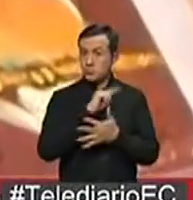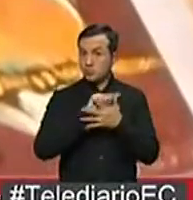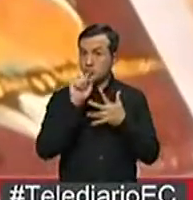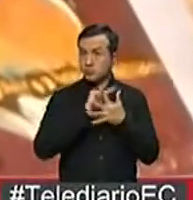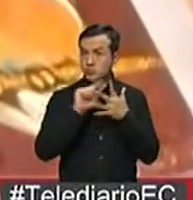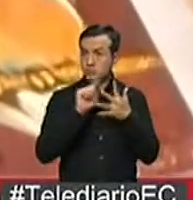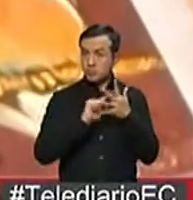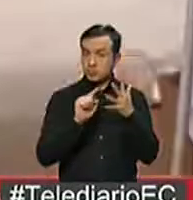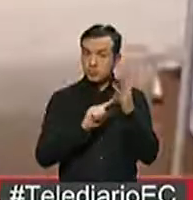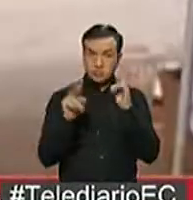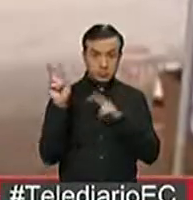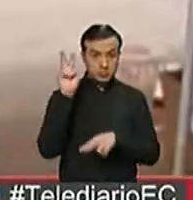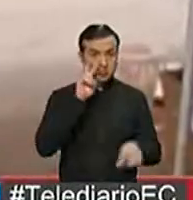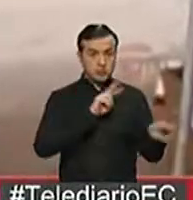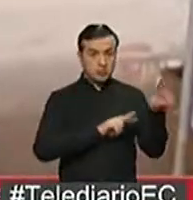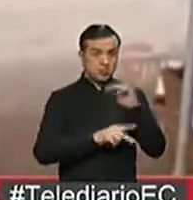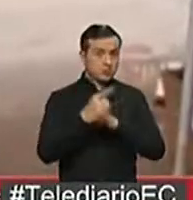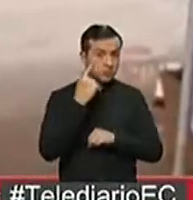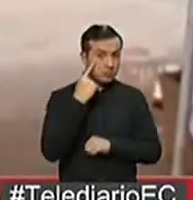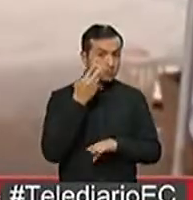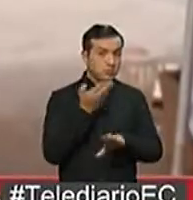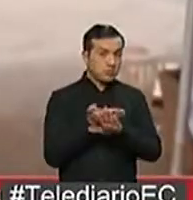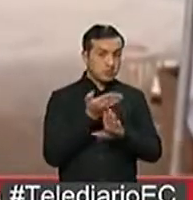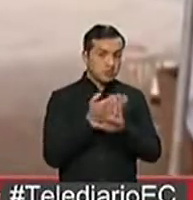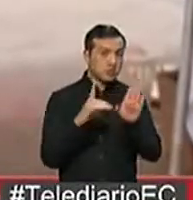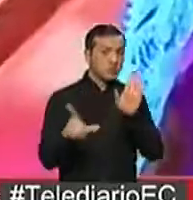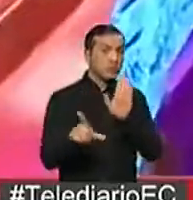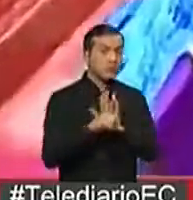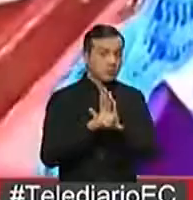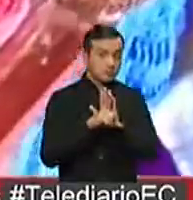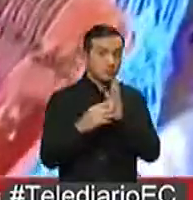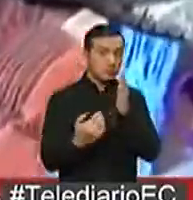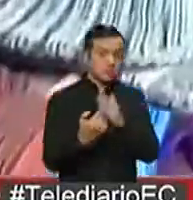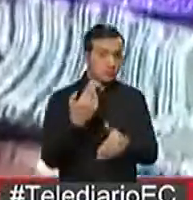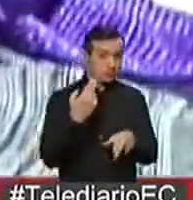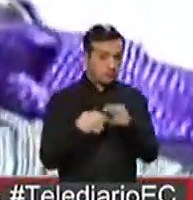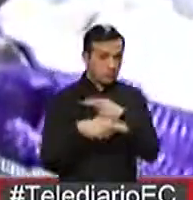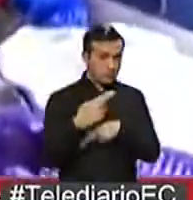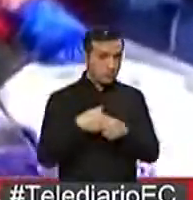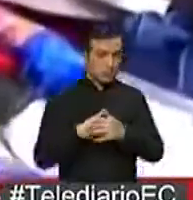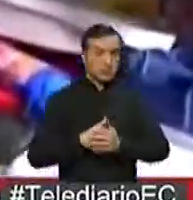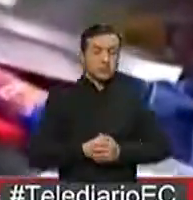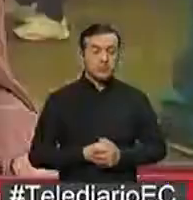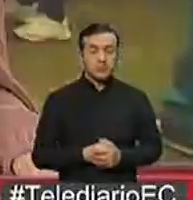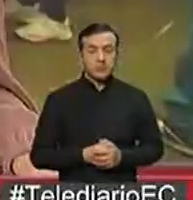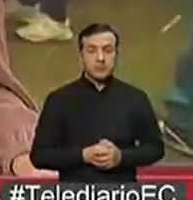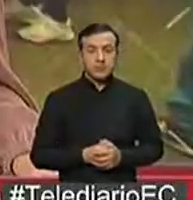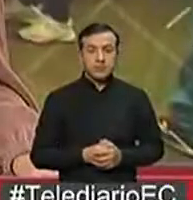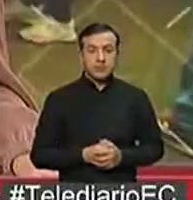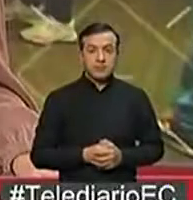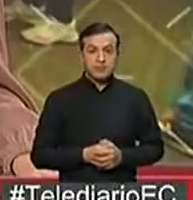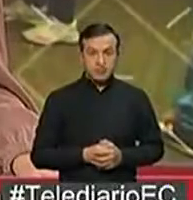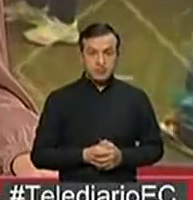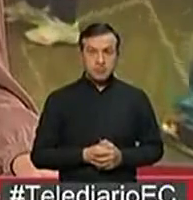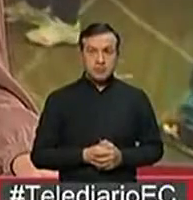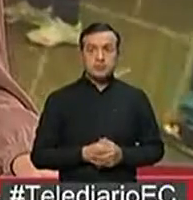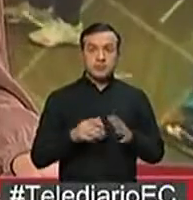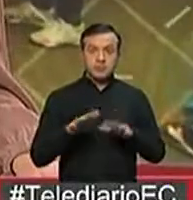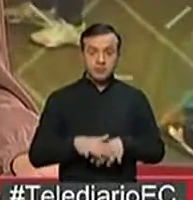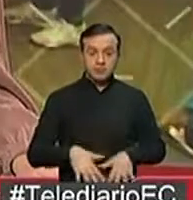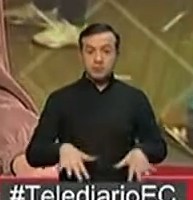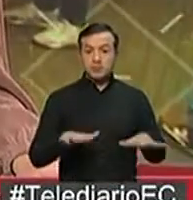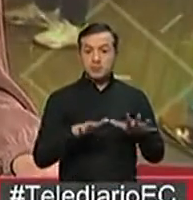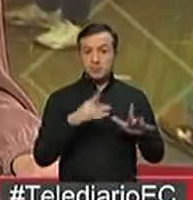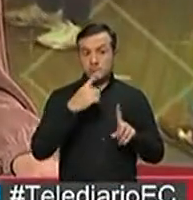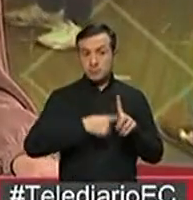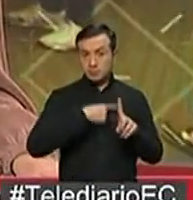actores analizarán la propuesta de ley de emprendimiento. Luis Alfredo Zúñiga, Medios Públicos. Y las ferias de la mata a la